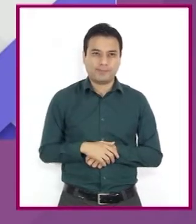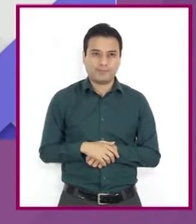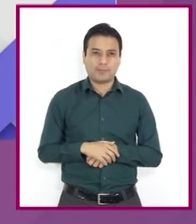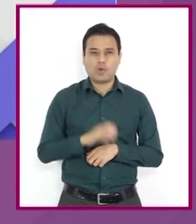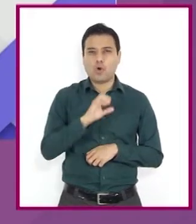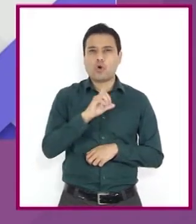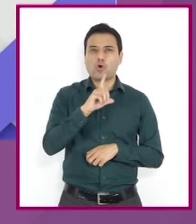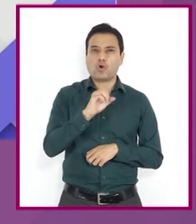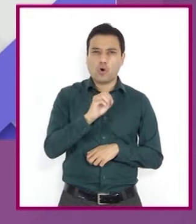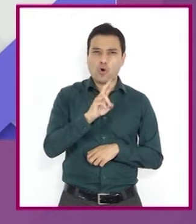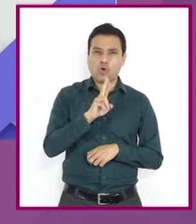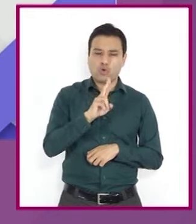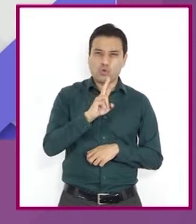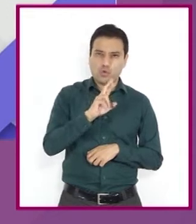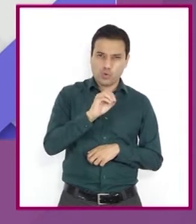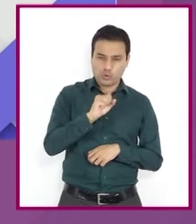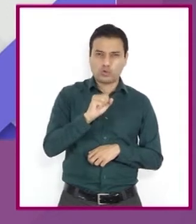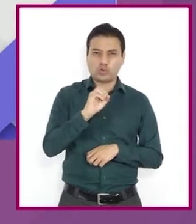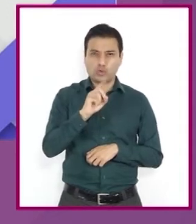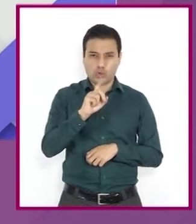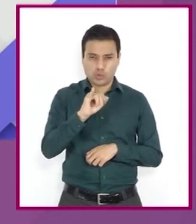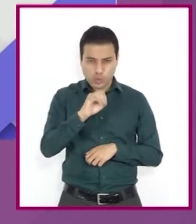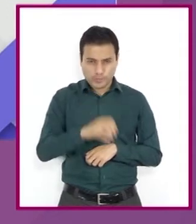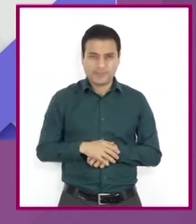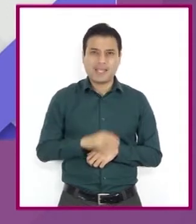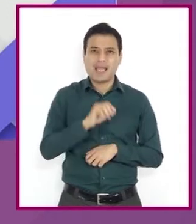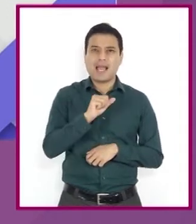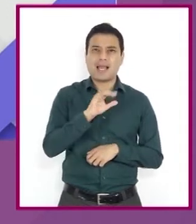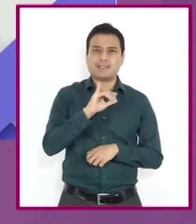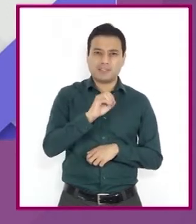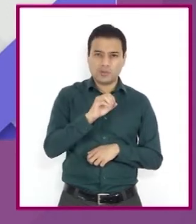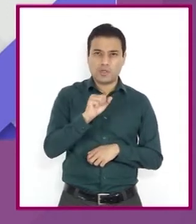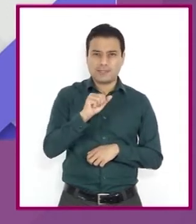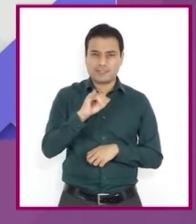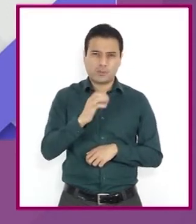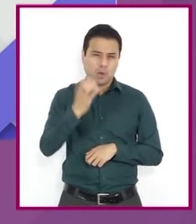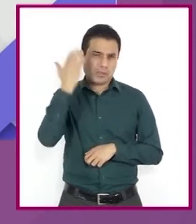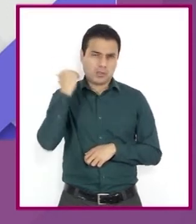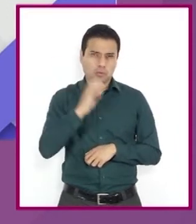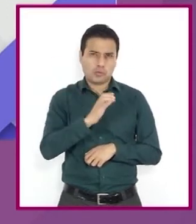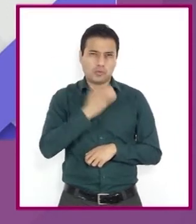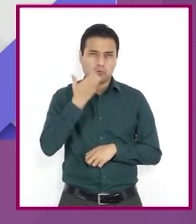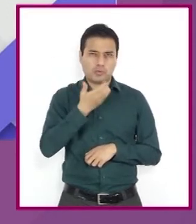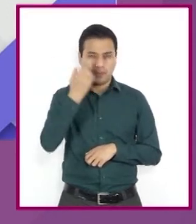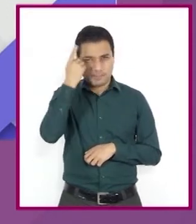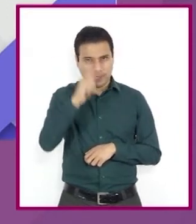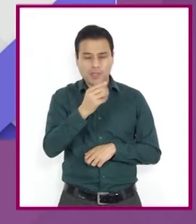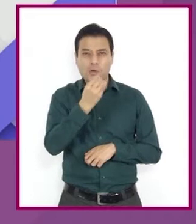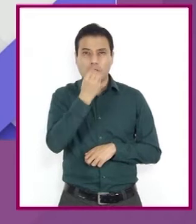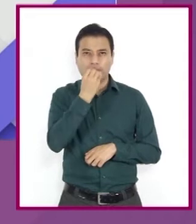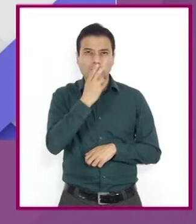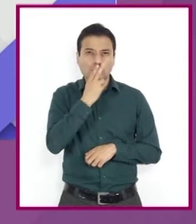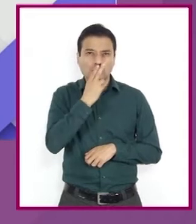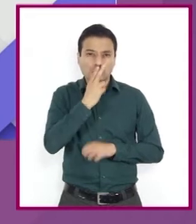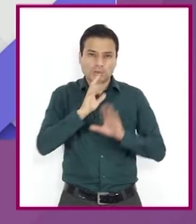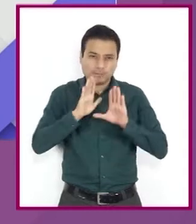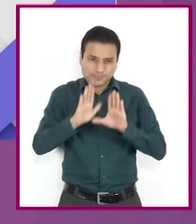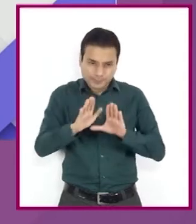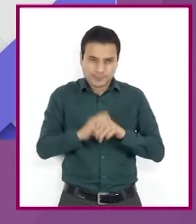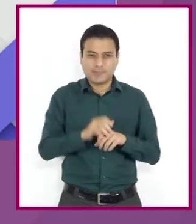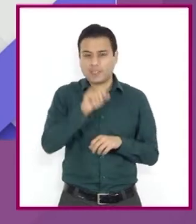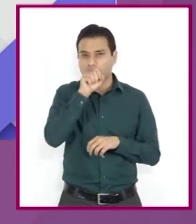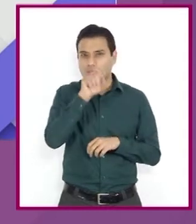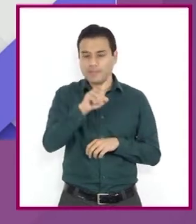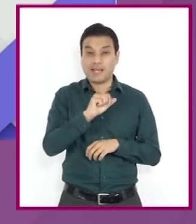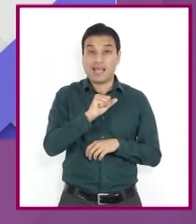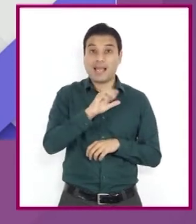acético han sido los primeros aditivos alimentarios conservantes de la humanidad, además de los ácidos benzoico y